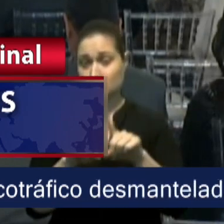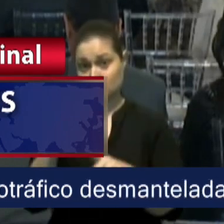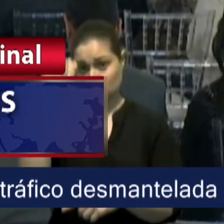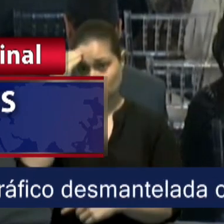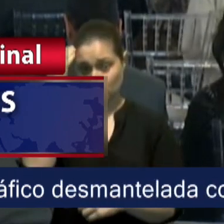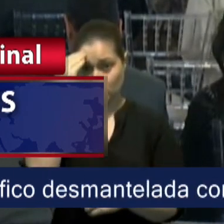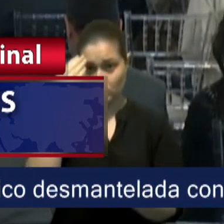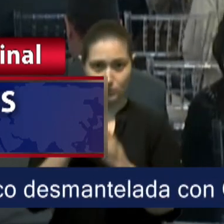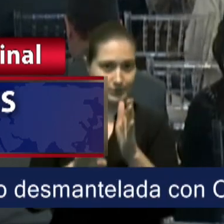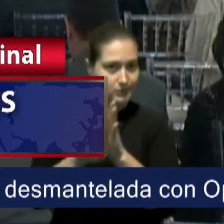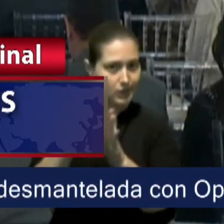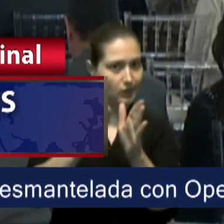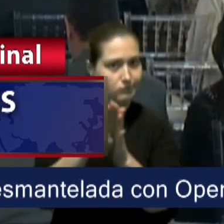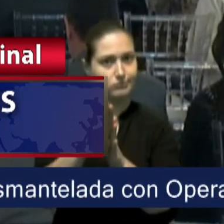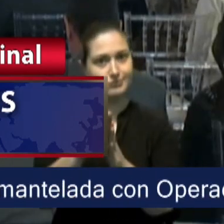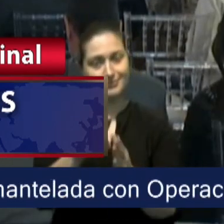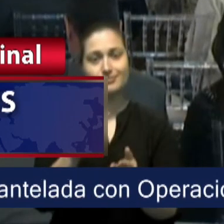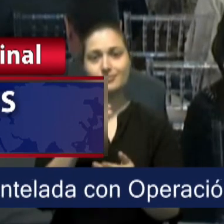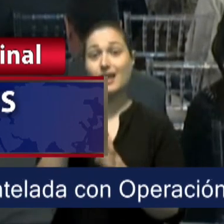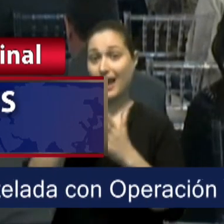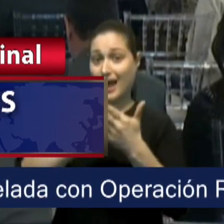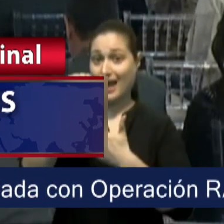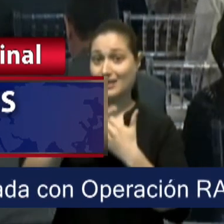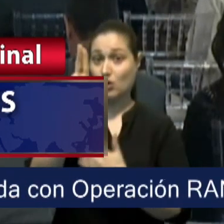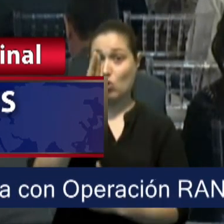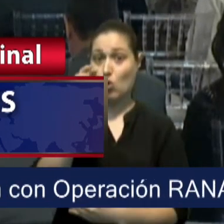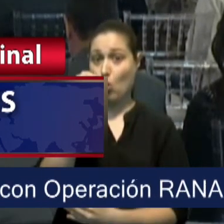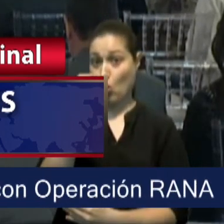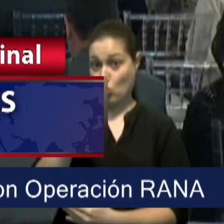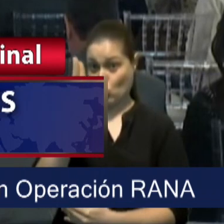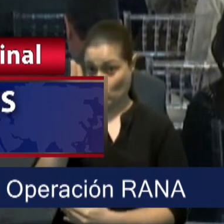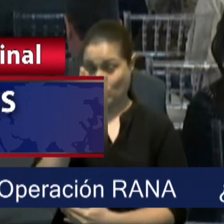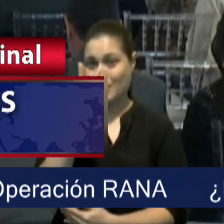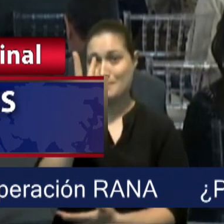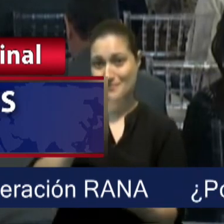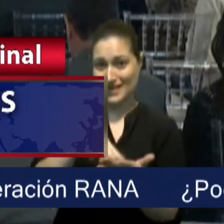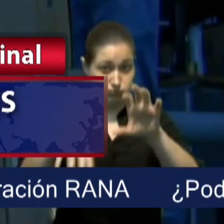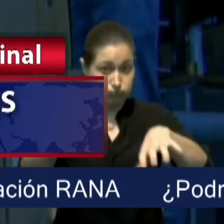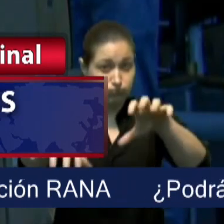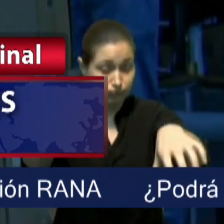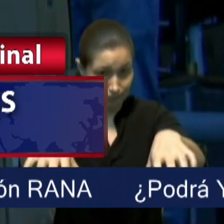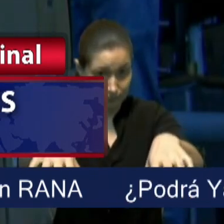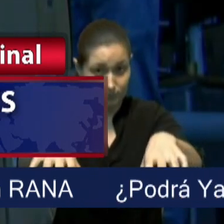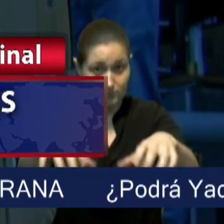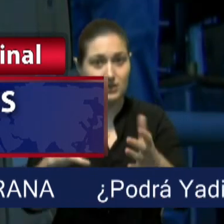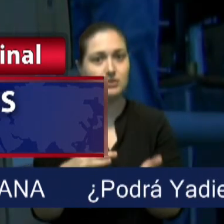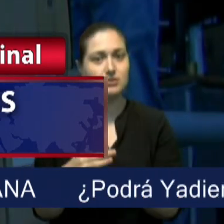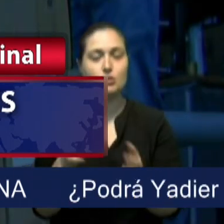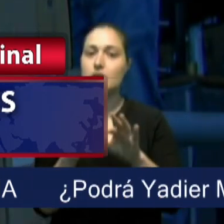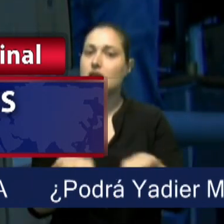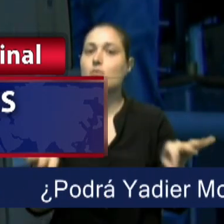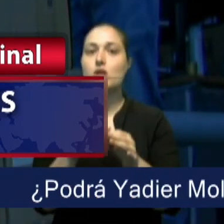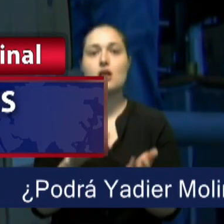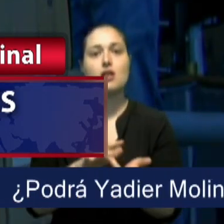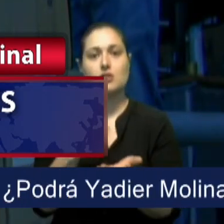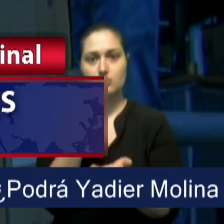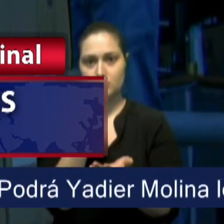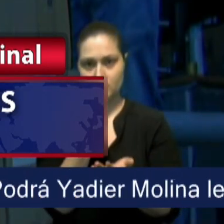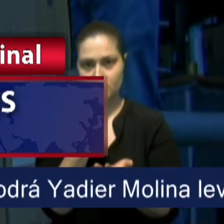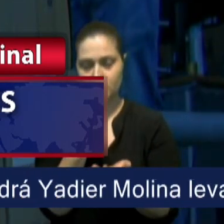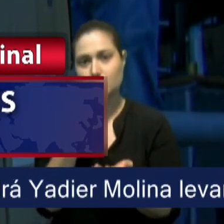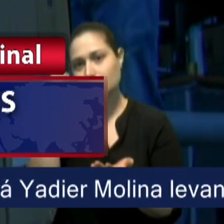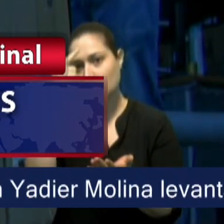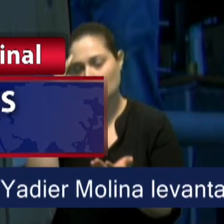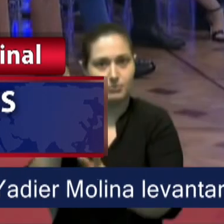objetivo de desarrollo sostenible la agenda 2030 sobre la salud y bienestar de los ciudadanos Asimismo el programa más salud y